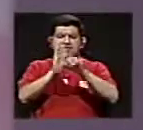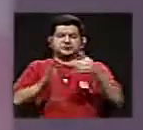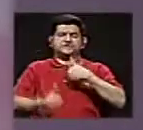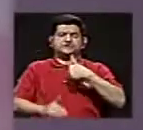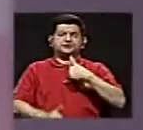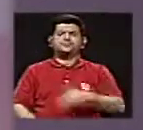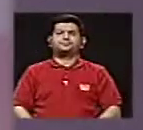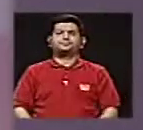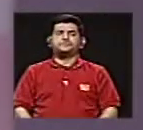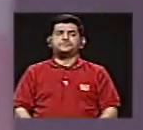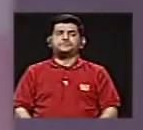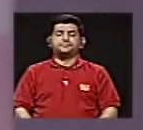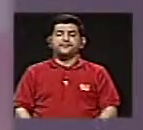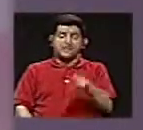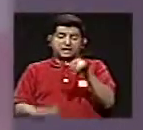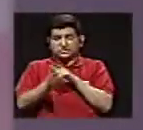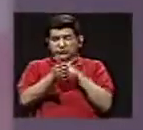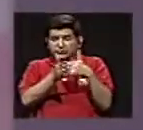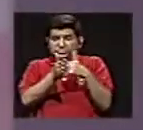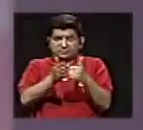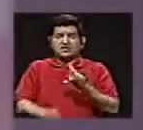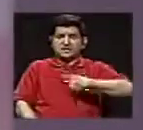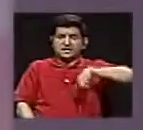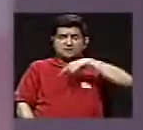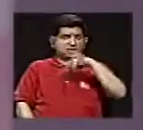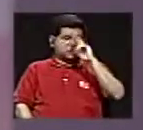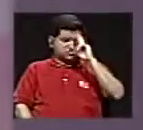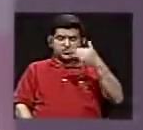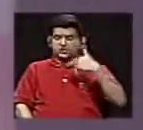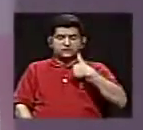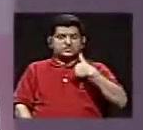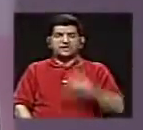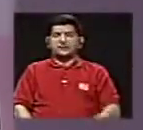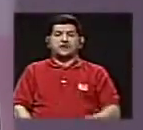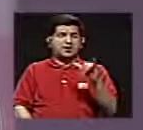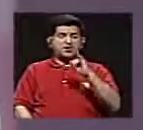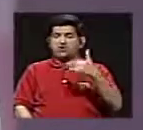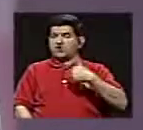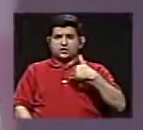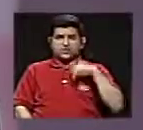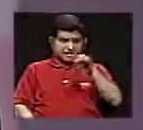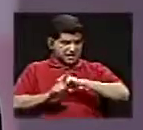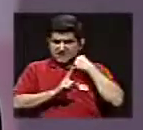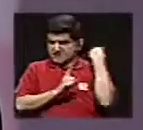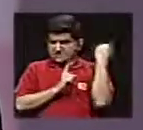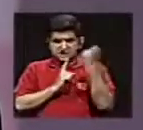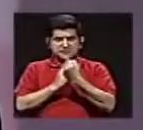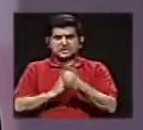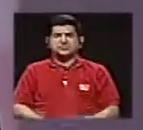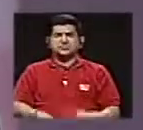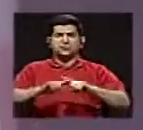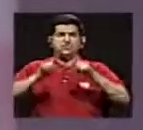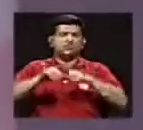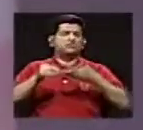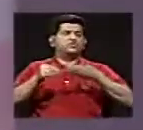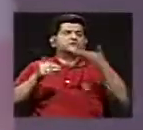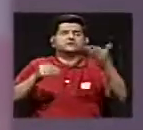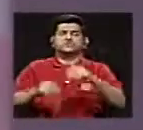tenemos y nos debilita porque no somos reconocidos, entonces como no somos reconocidos, muchas